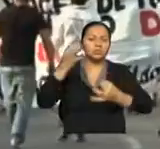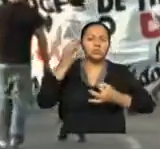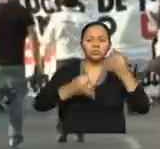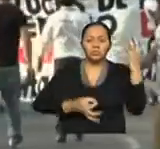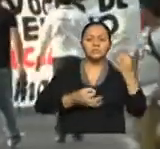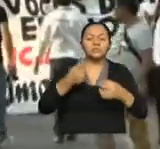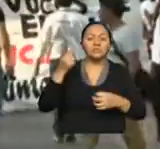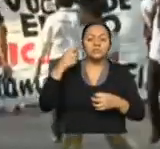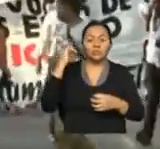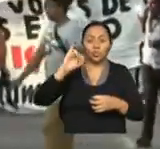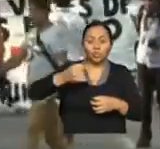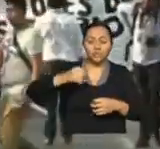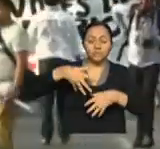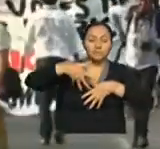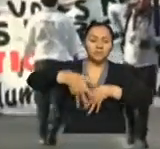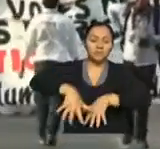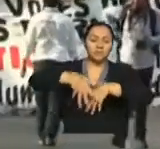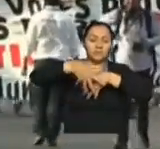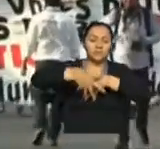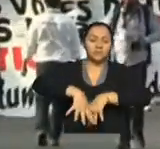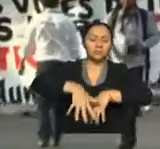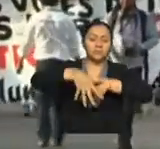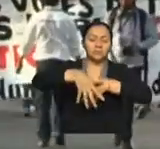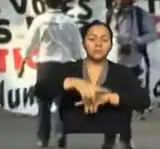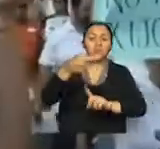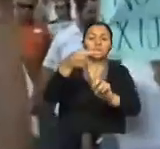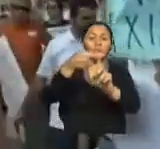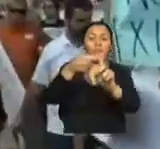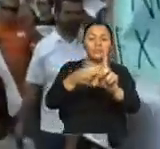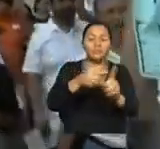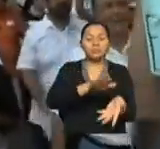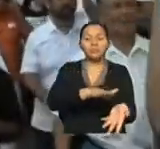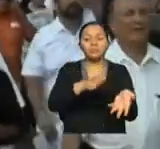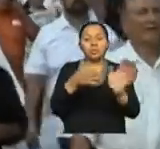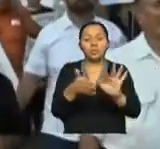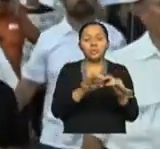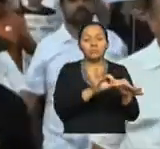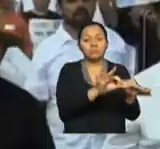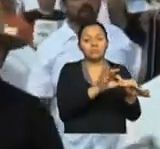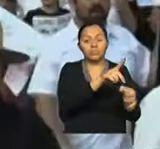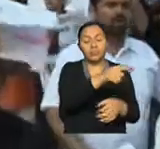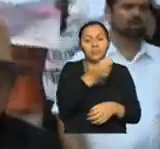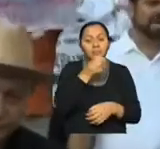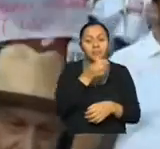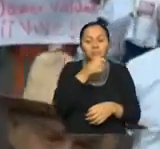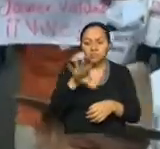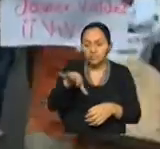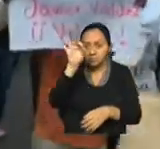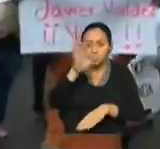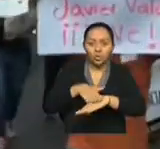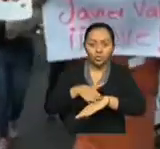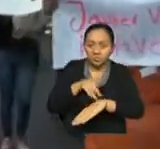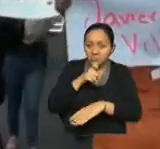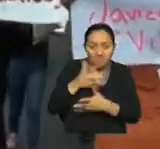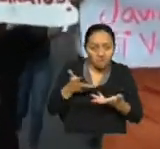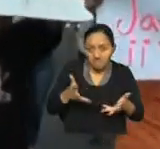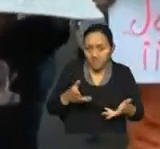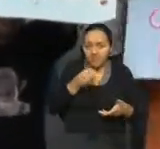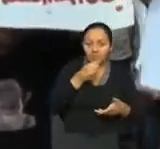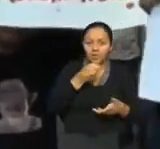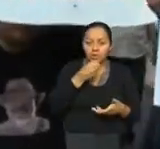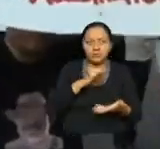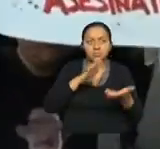varias ciudades de México al cumplirse un mes del asesinato de su colega Javier Valdés sin que se haya identificado a los autores.